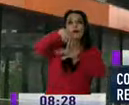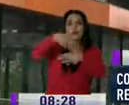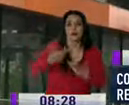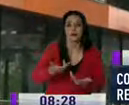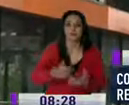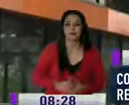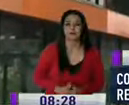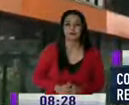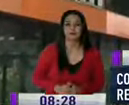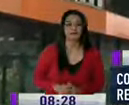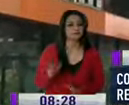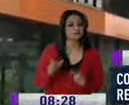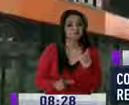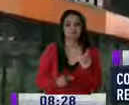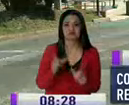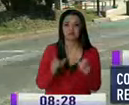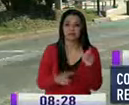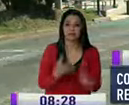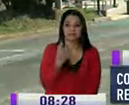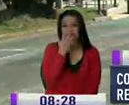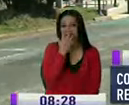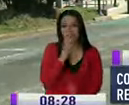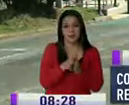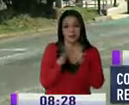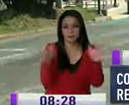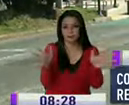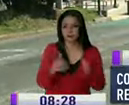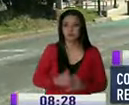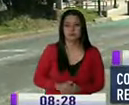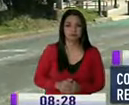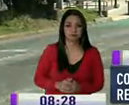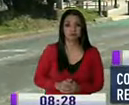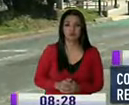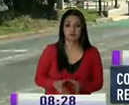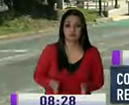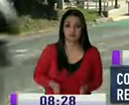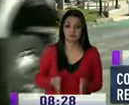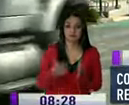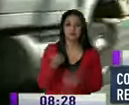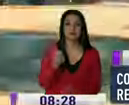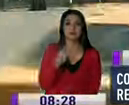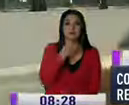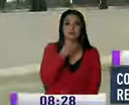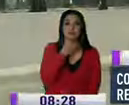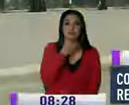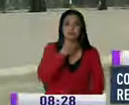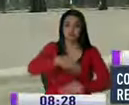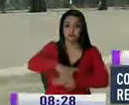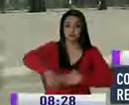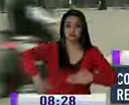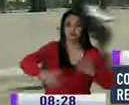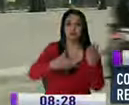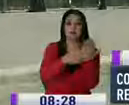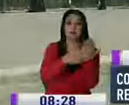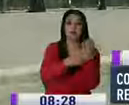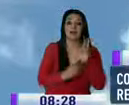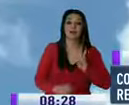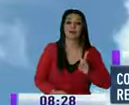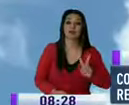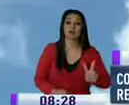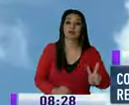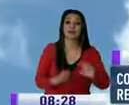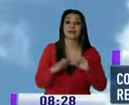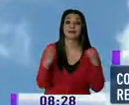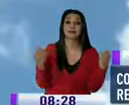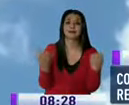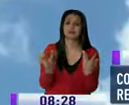El malestar por este inconveniente es generalizado, tomando en cuenta que la avenida 10 de agosto, a la altura de la parada del trole, el estadio, tiene una